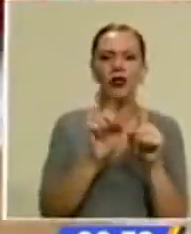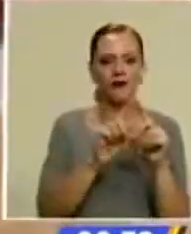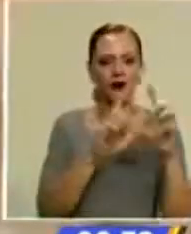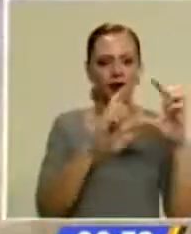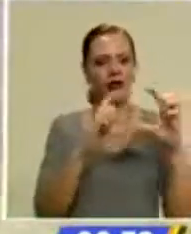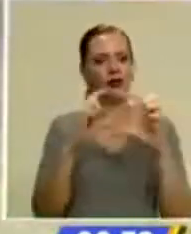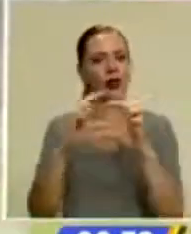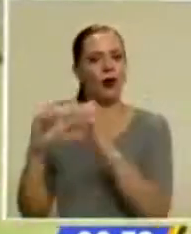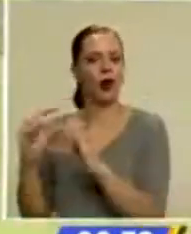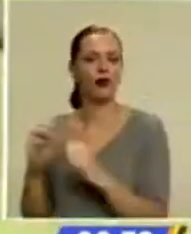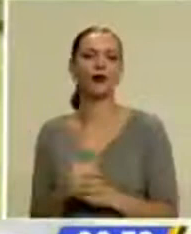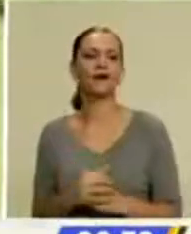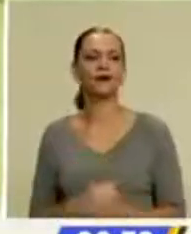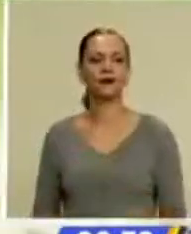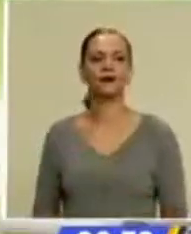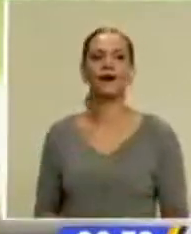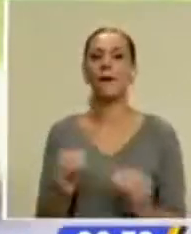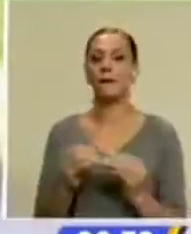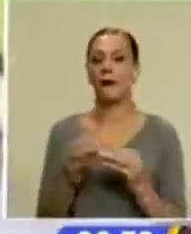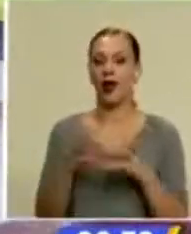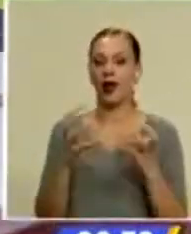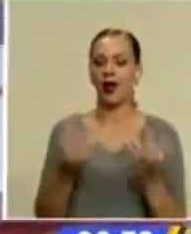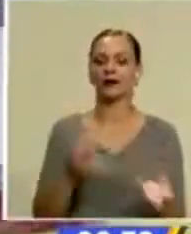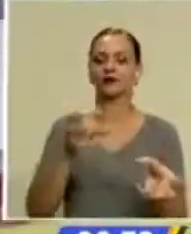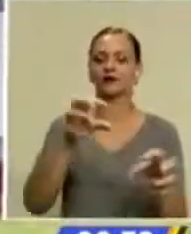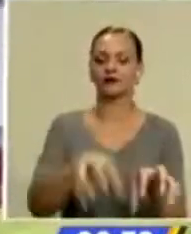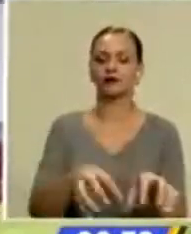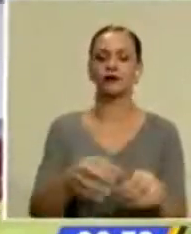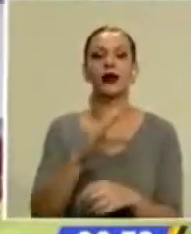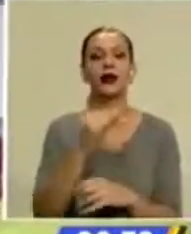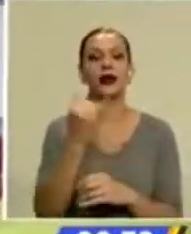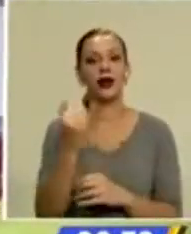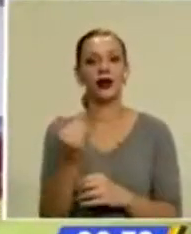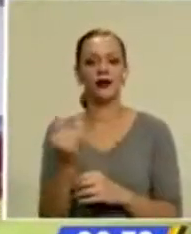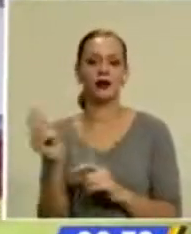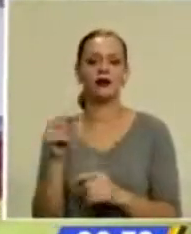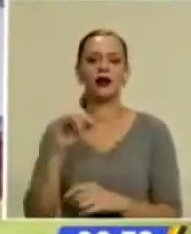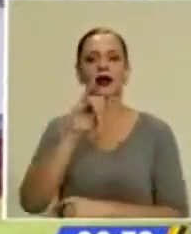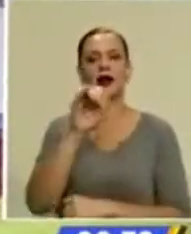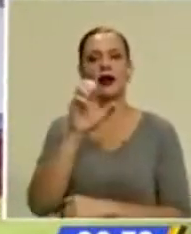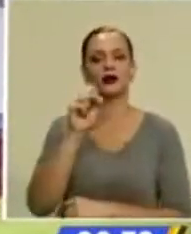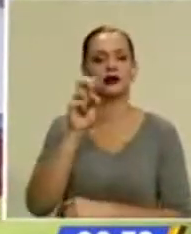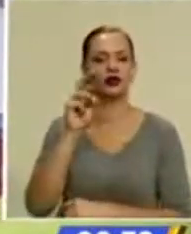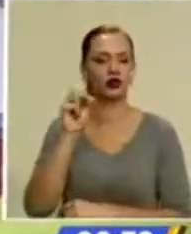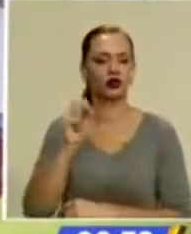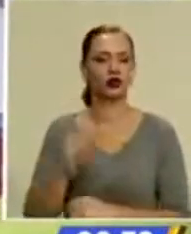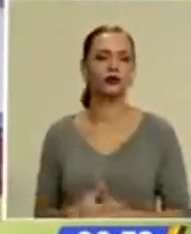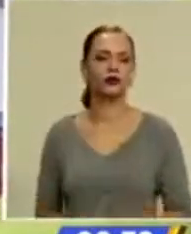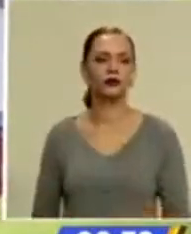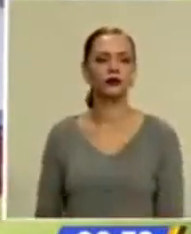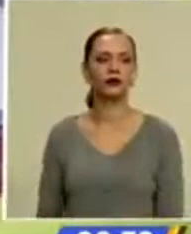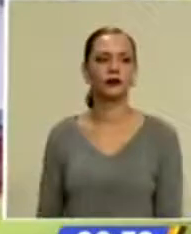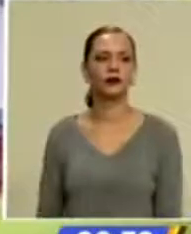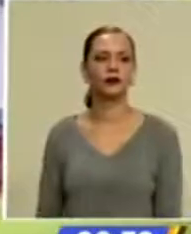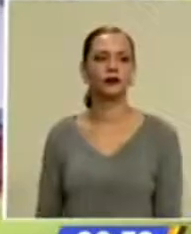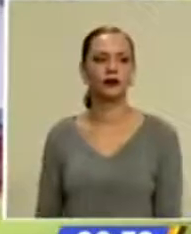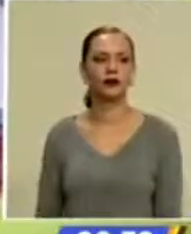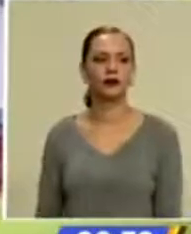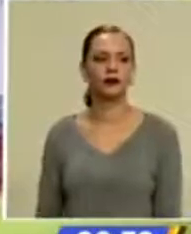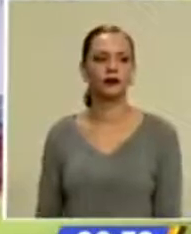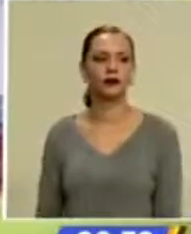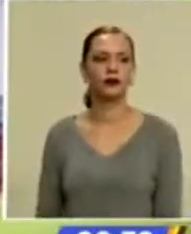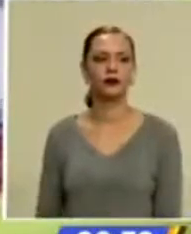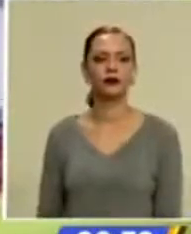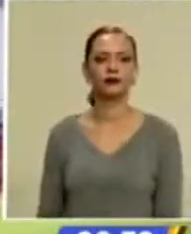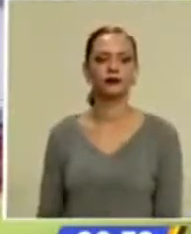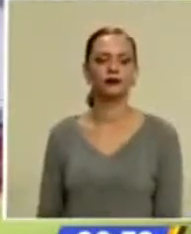diferentes tamaños. Valentina es más grande. ¿Verdad? Y ahora viene Jesús. Entonces vamos a ponerlo